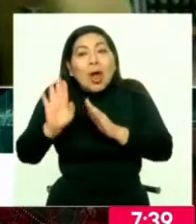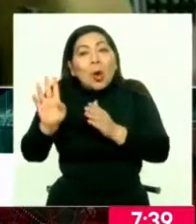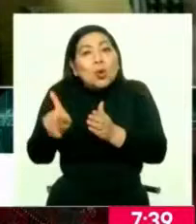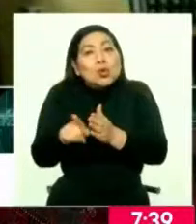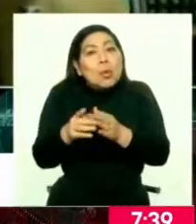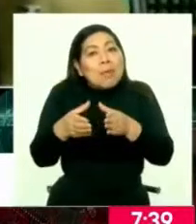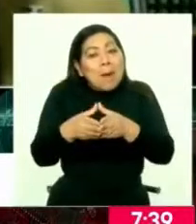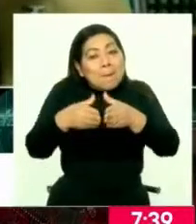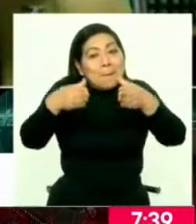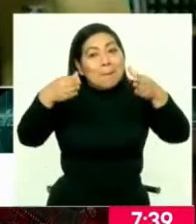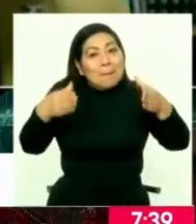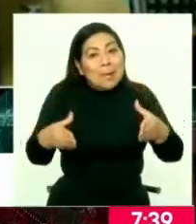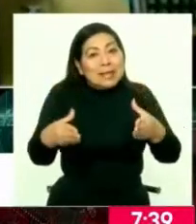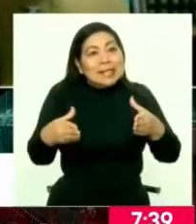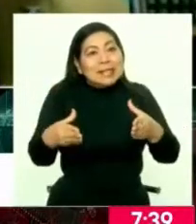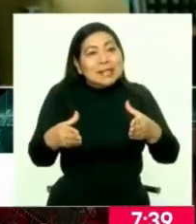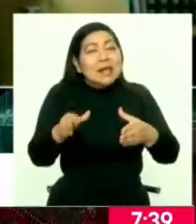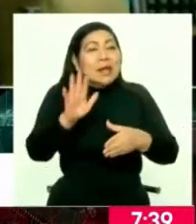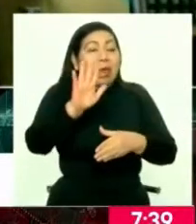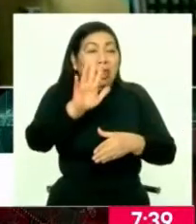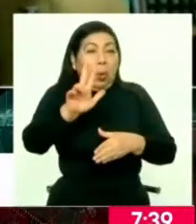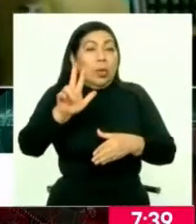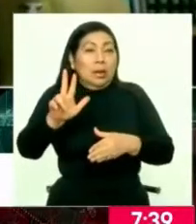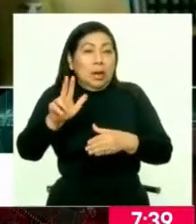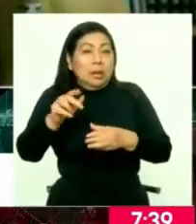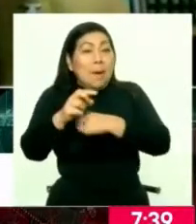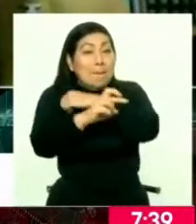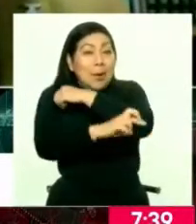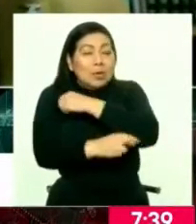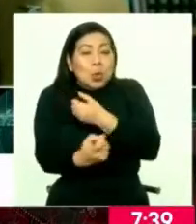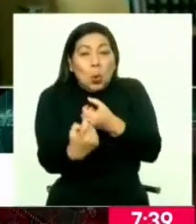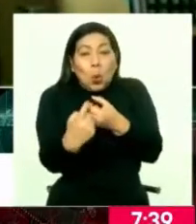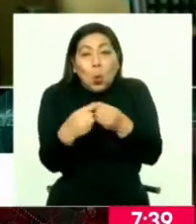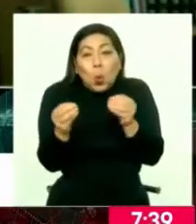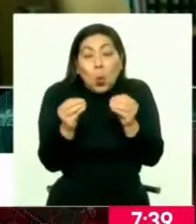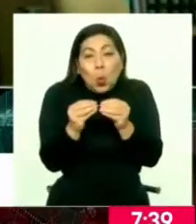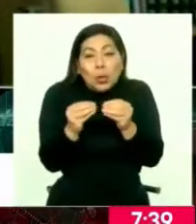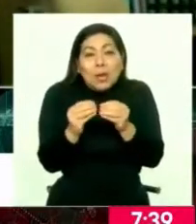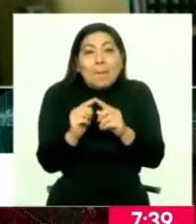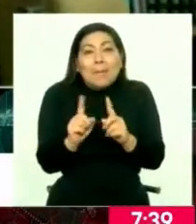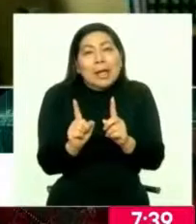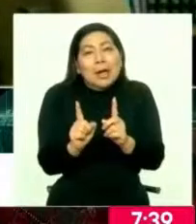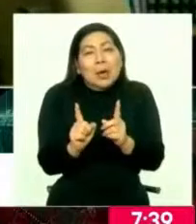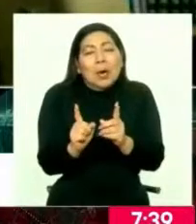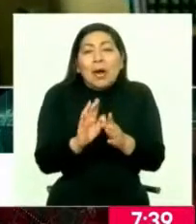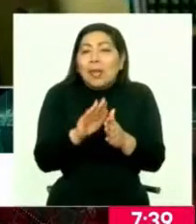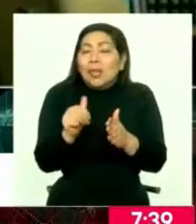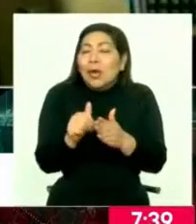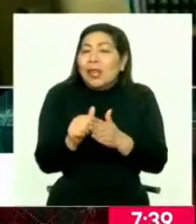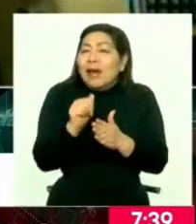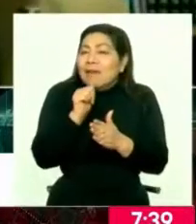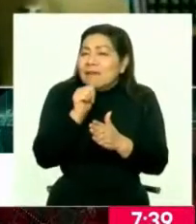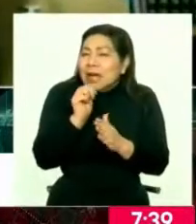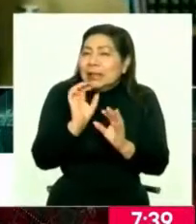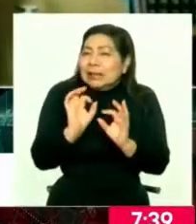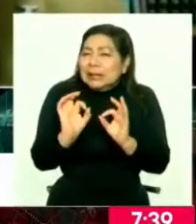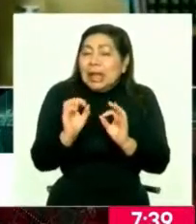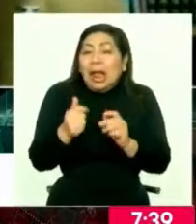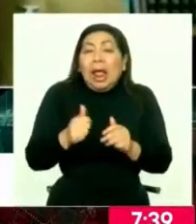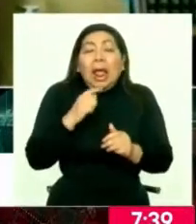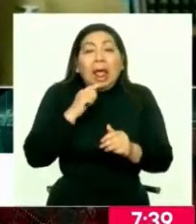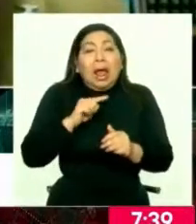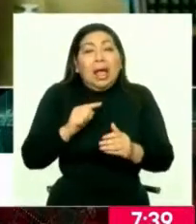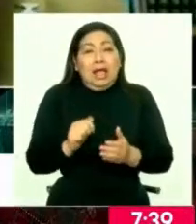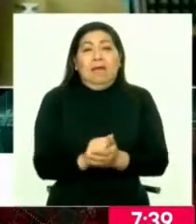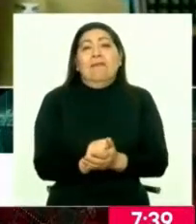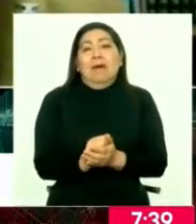que es más grande, tiene 53 países, pero hay 14 países más que todavía mantienen como jefa de